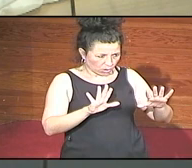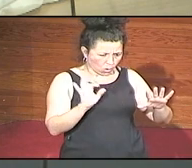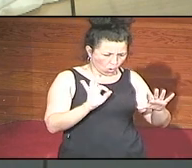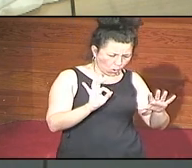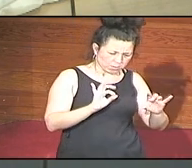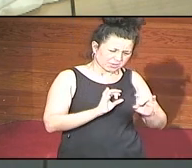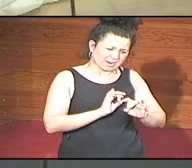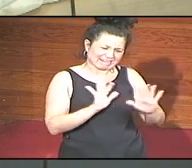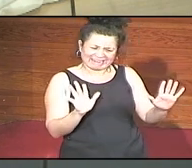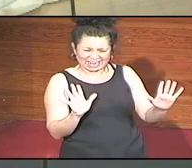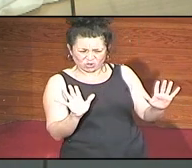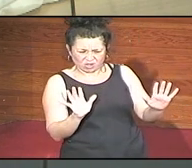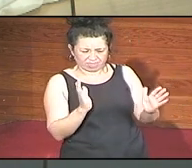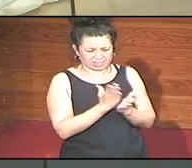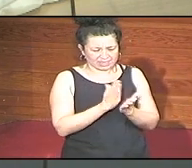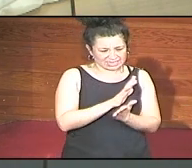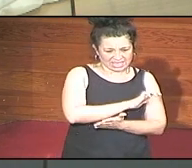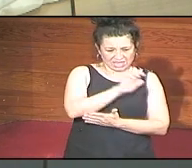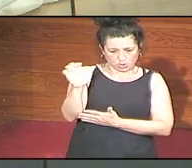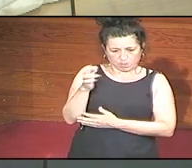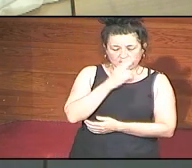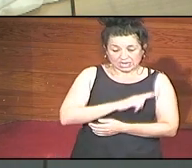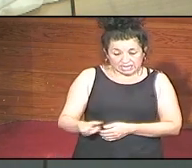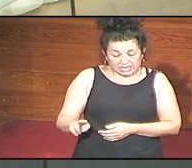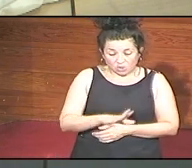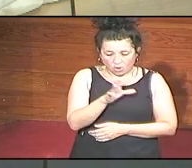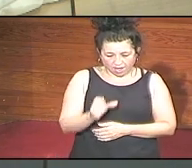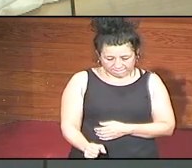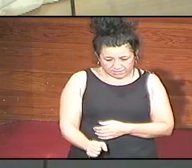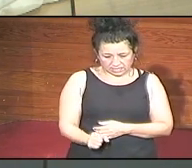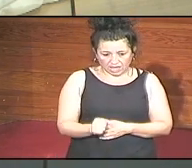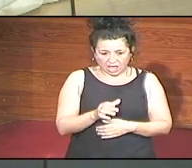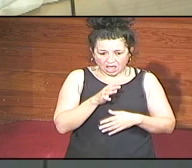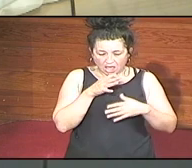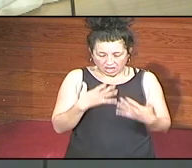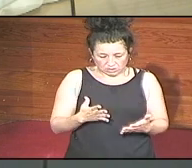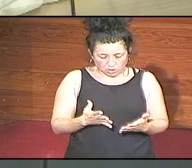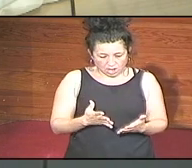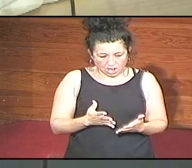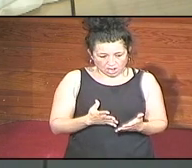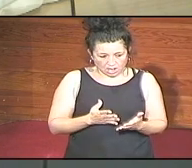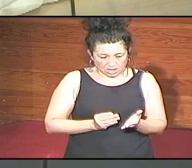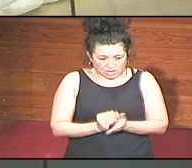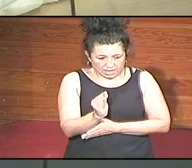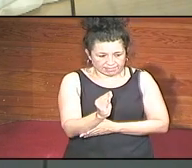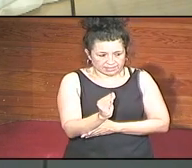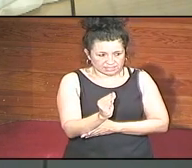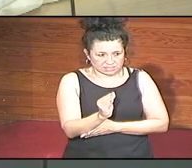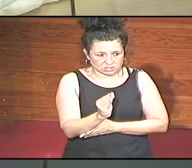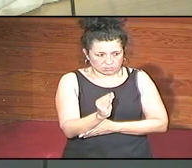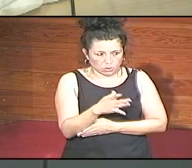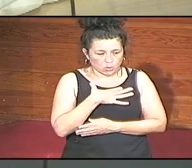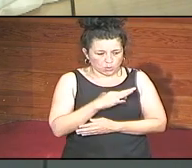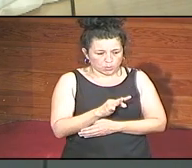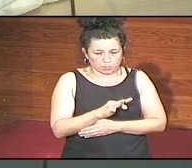desde europa o sea un niño africano que nazca hoy tienen muchas más posibilidades de acabar secundaria que de pasar hambre